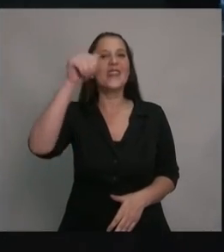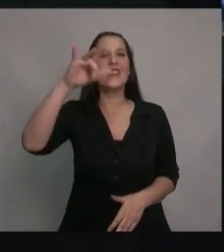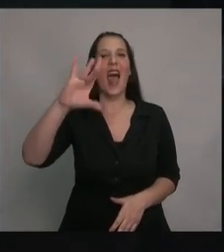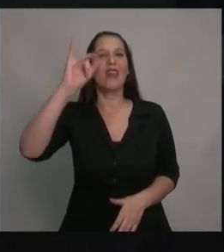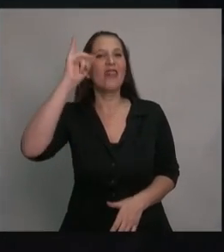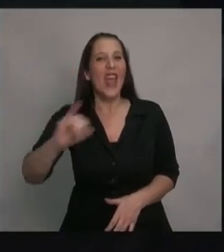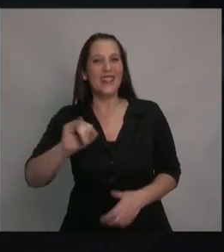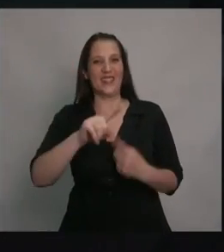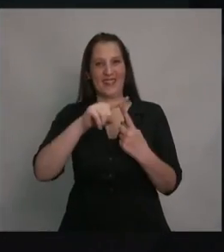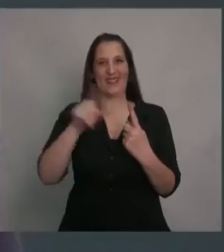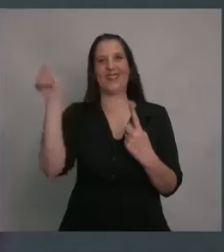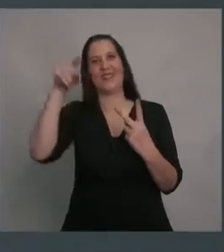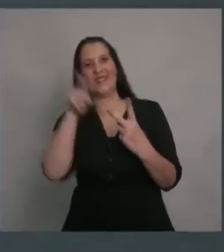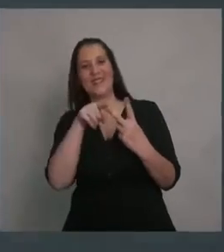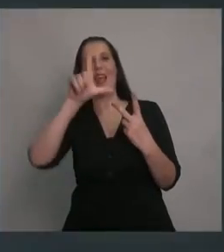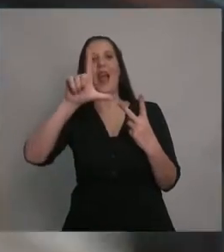Ramón Lavagnino.